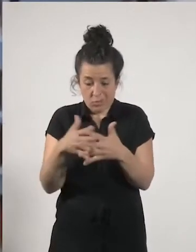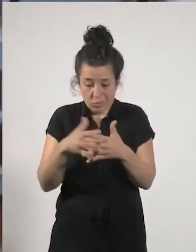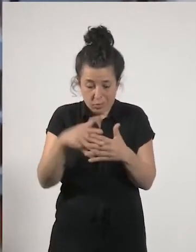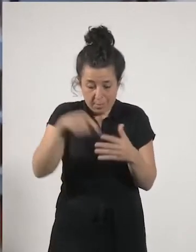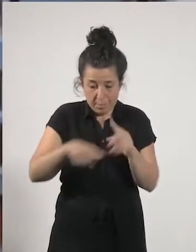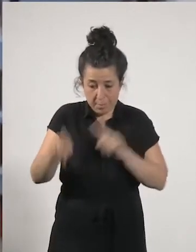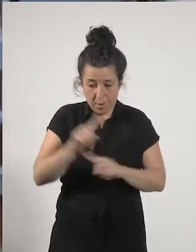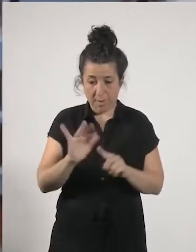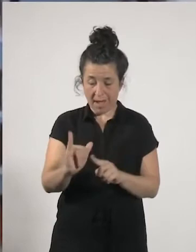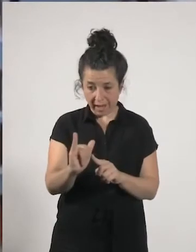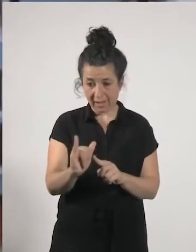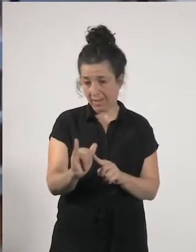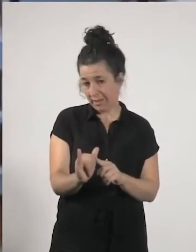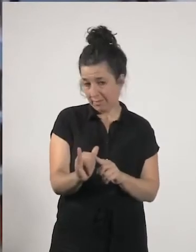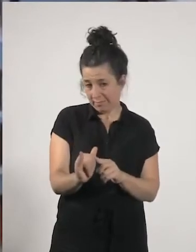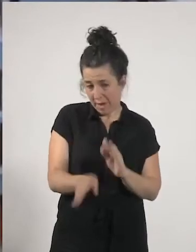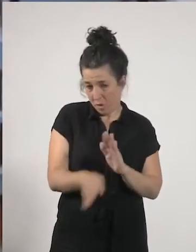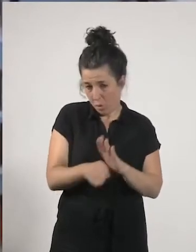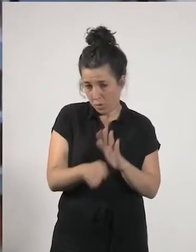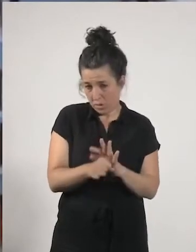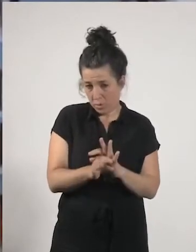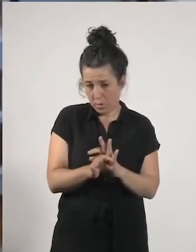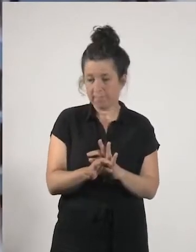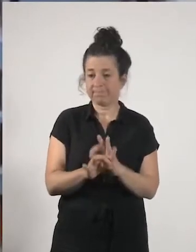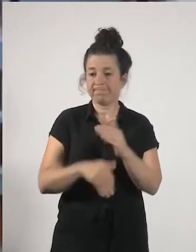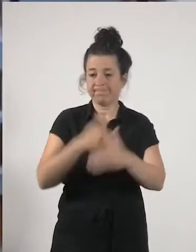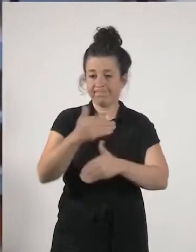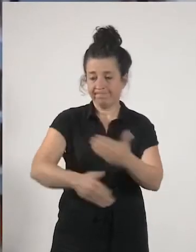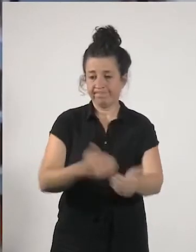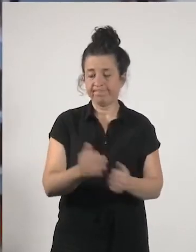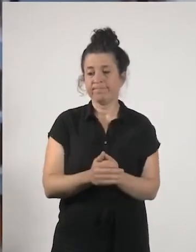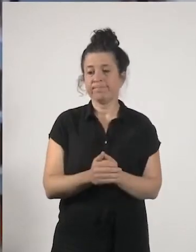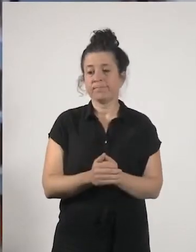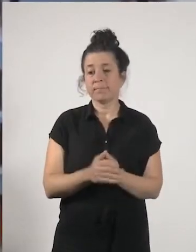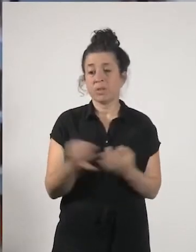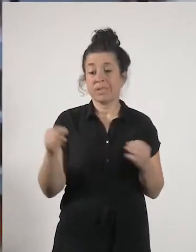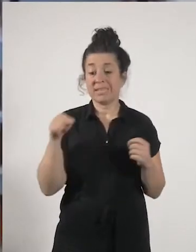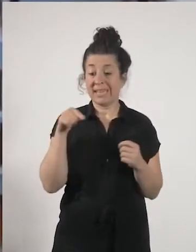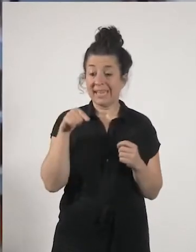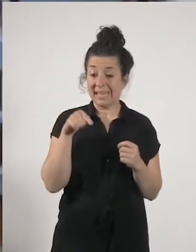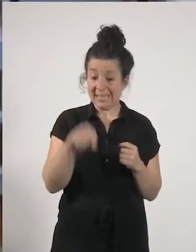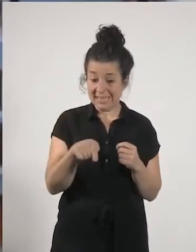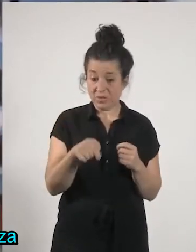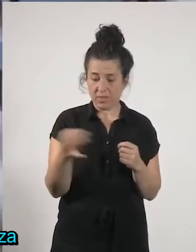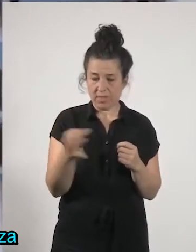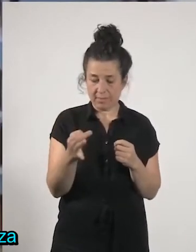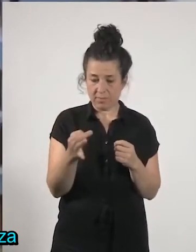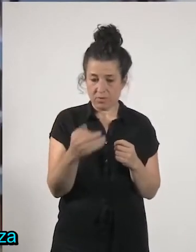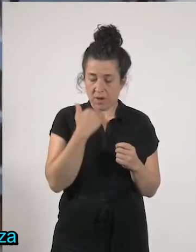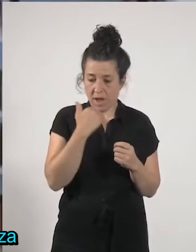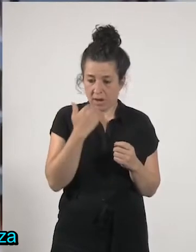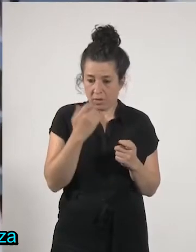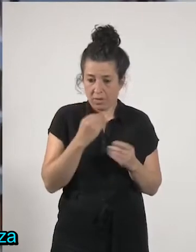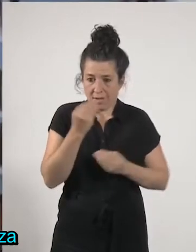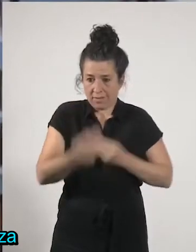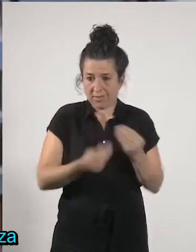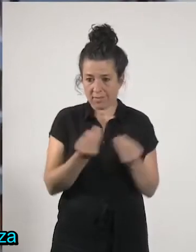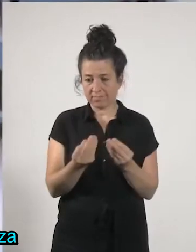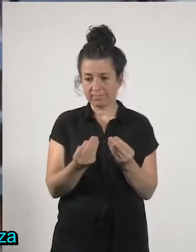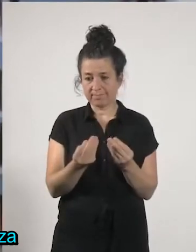bueno hay que hay que hacer algo con con ello y yo creo que